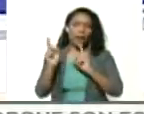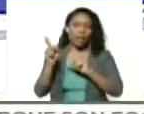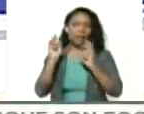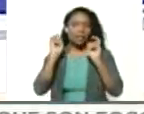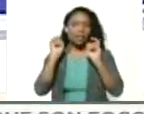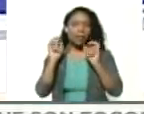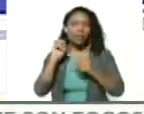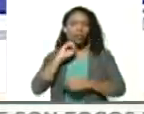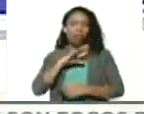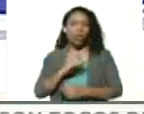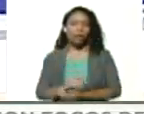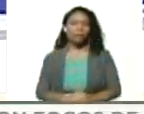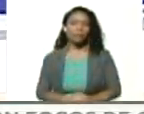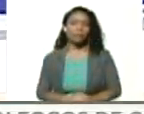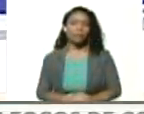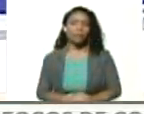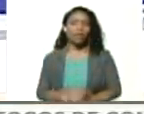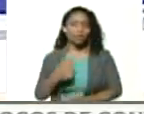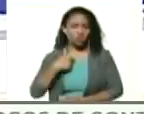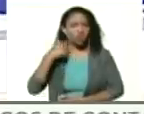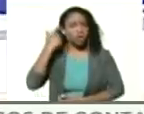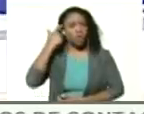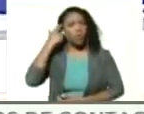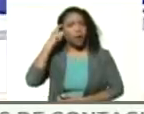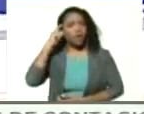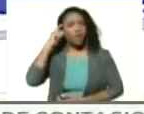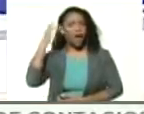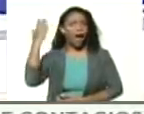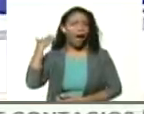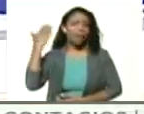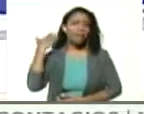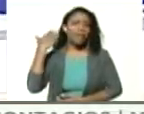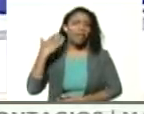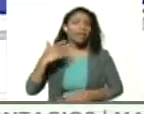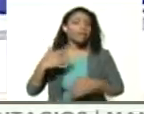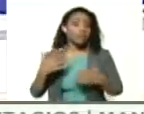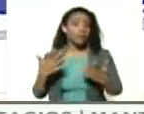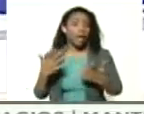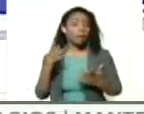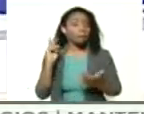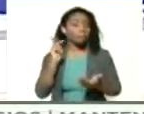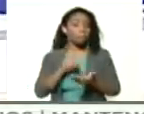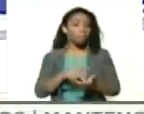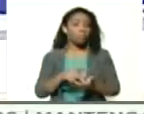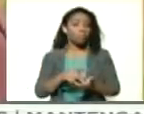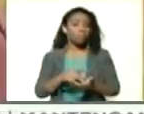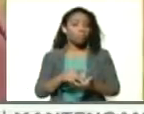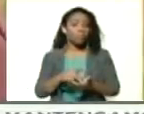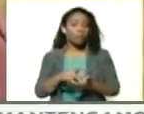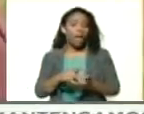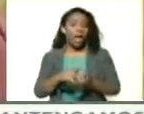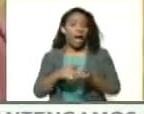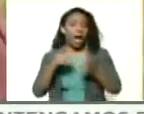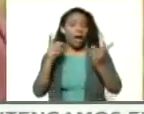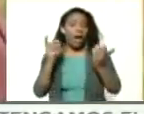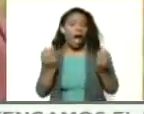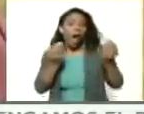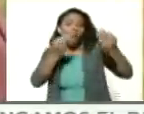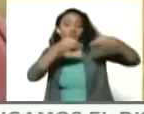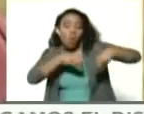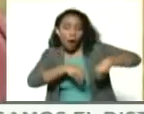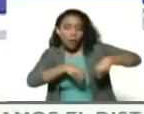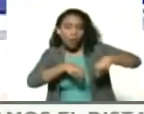históricos. Yo recuerdo que se llegó al consenso con